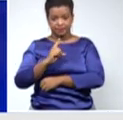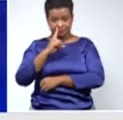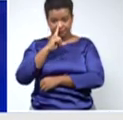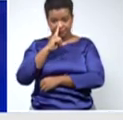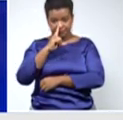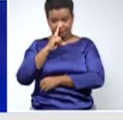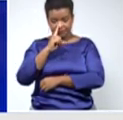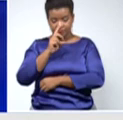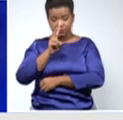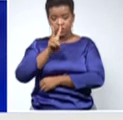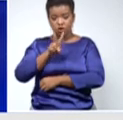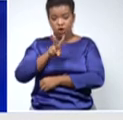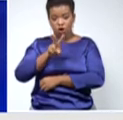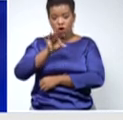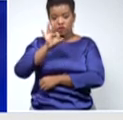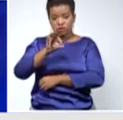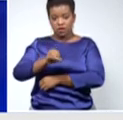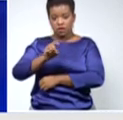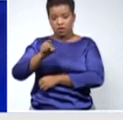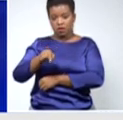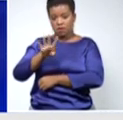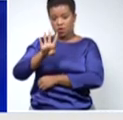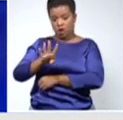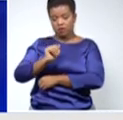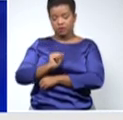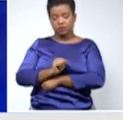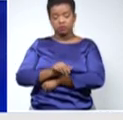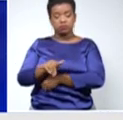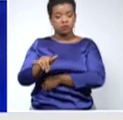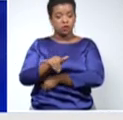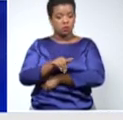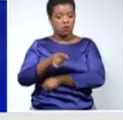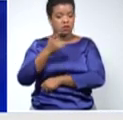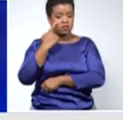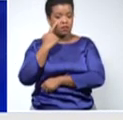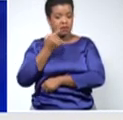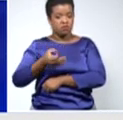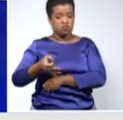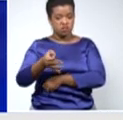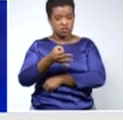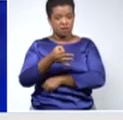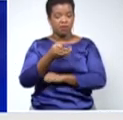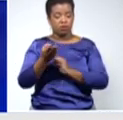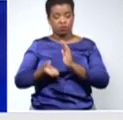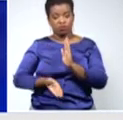280,4% por 100.000 habitantes, pues también se encuentra en este lugar.